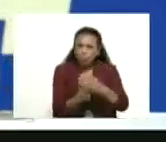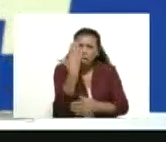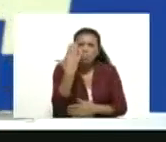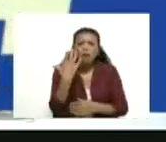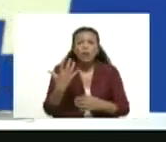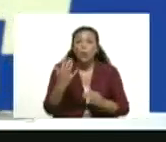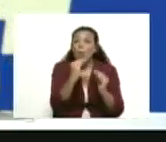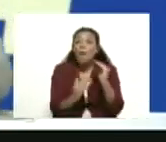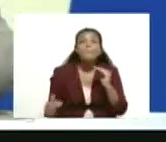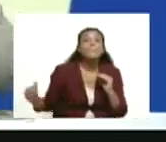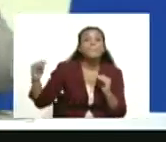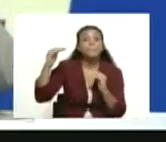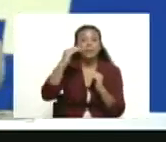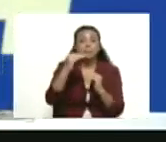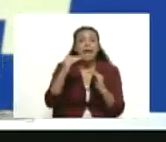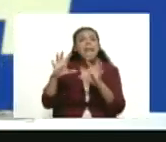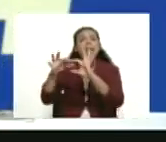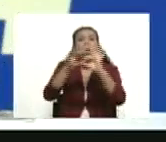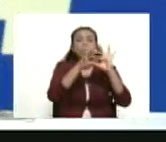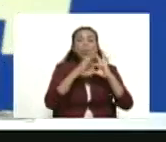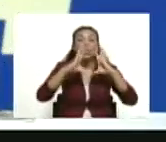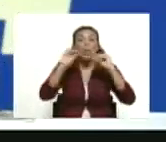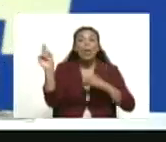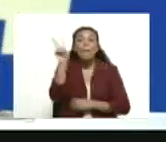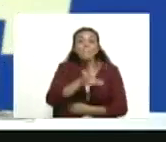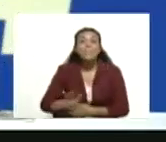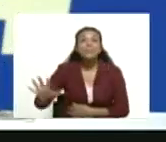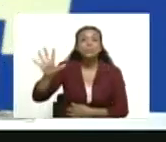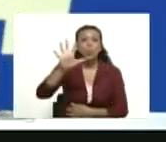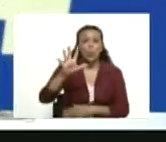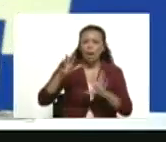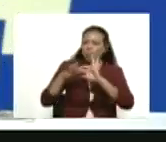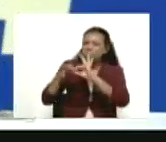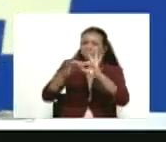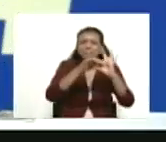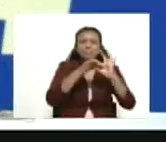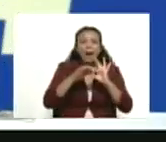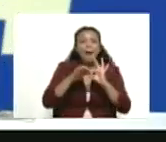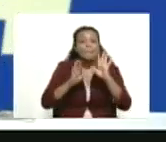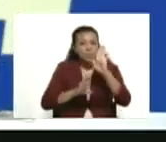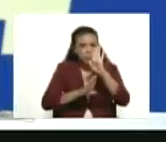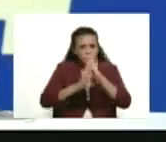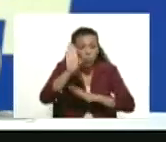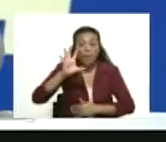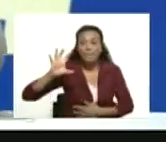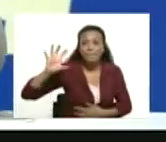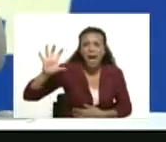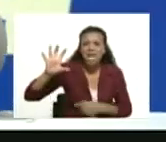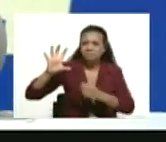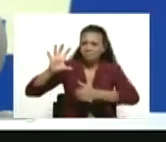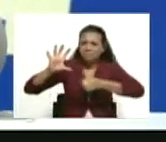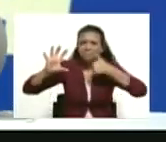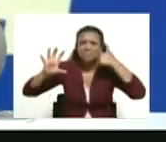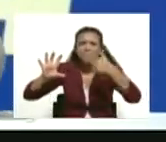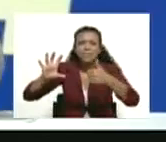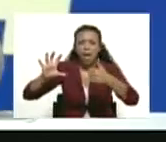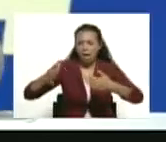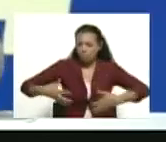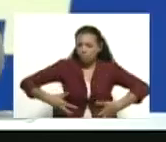consenso superior, la unión de toda Venezuela, para sacar adelante nuestro país hacia una nueva